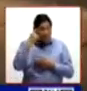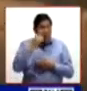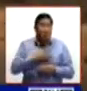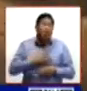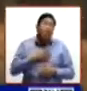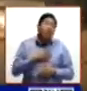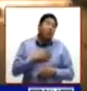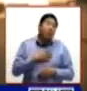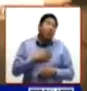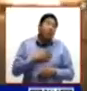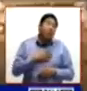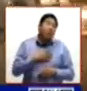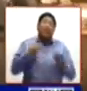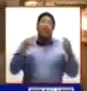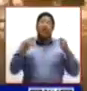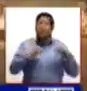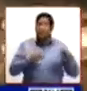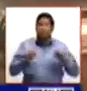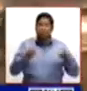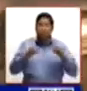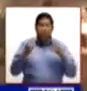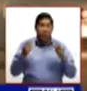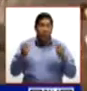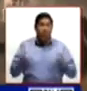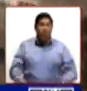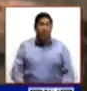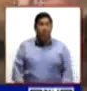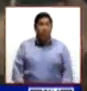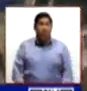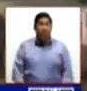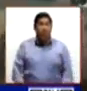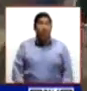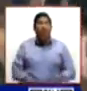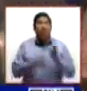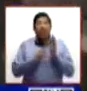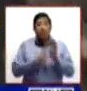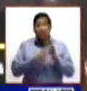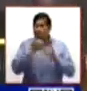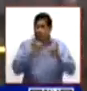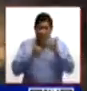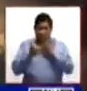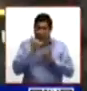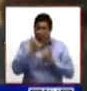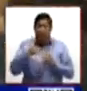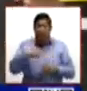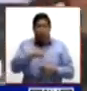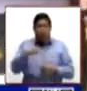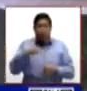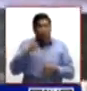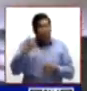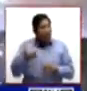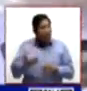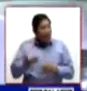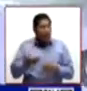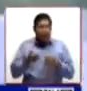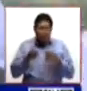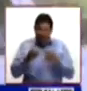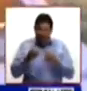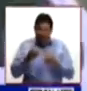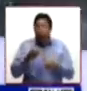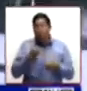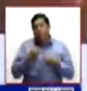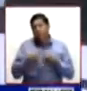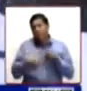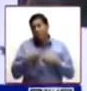favor, vamos a tratar de movernos un poco más rápido para mostrarles lo que ha sucedido en este sitio. Hay todavía vestigios de lo que